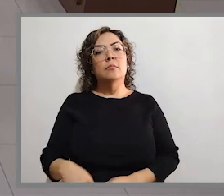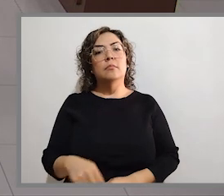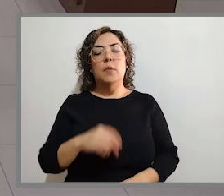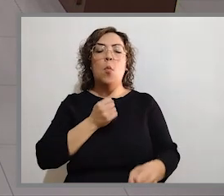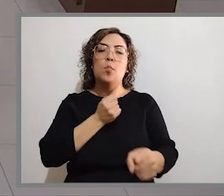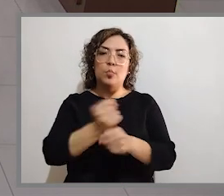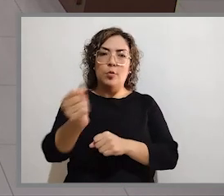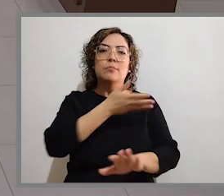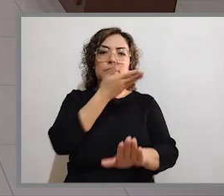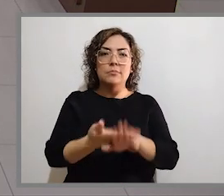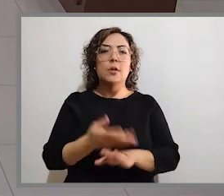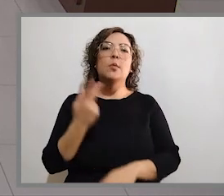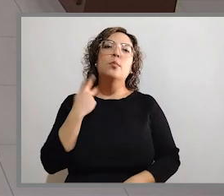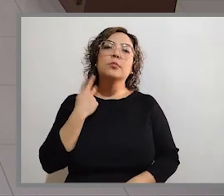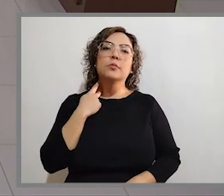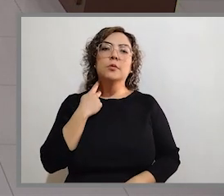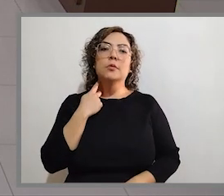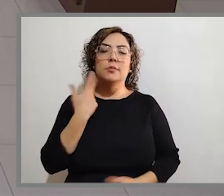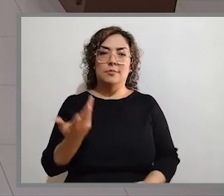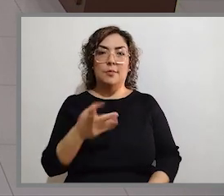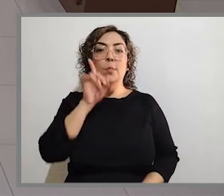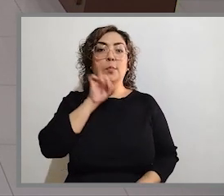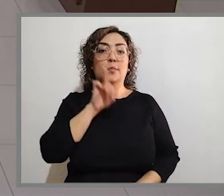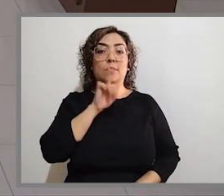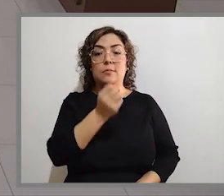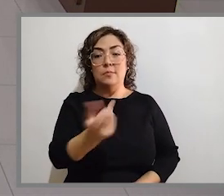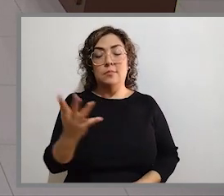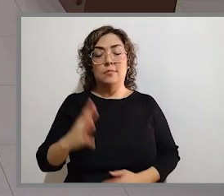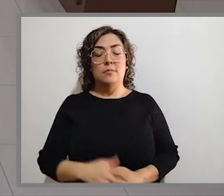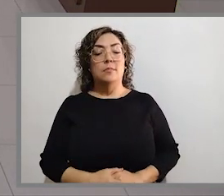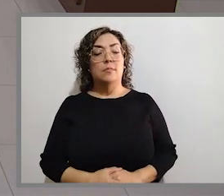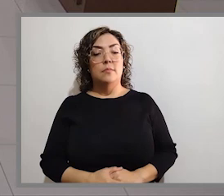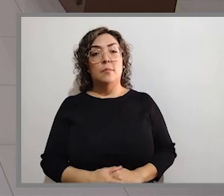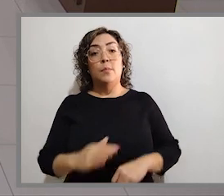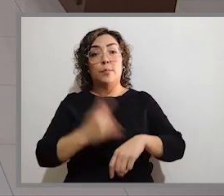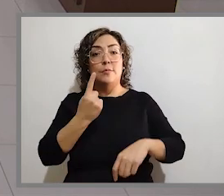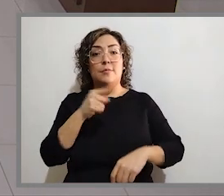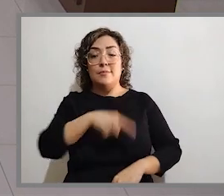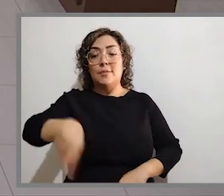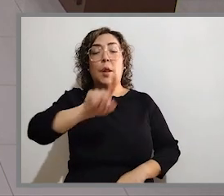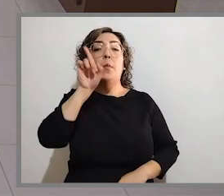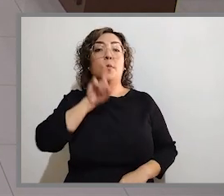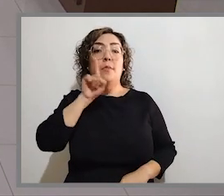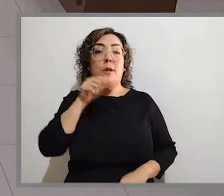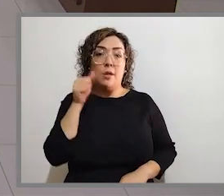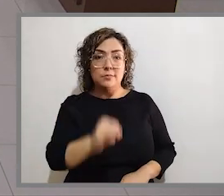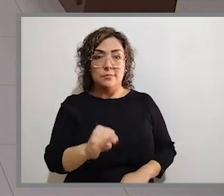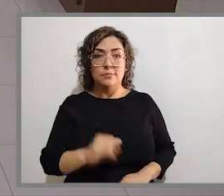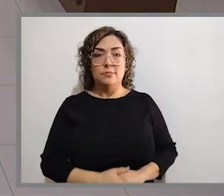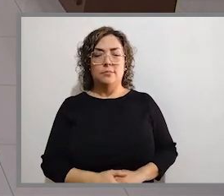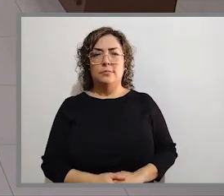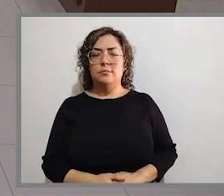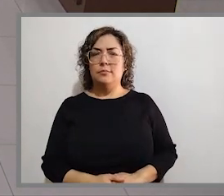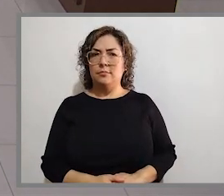razón de género. Y claro, a medida que más mujeres llegan a los cargos, pues esta violencia, por un lado,